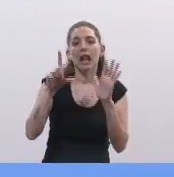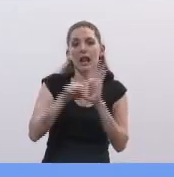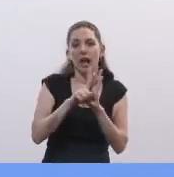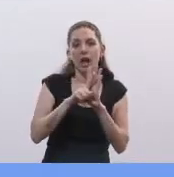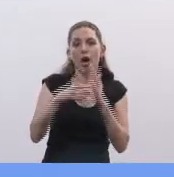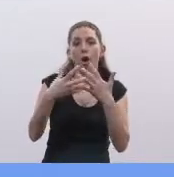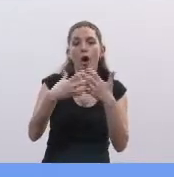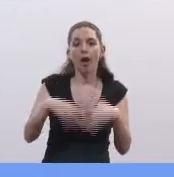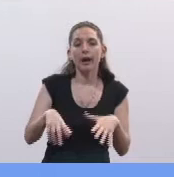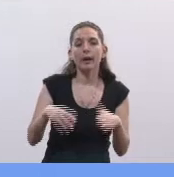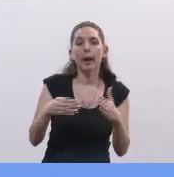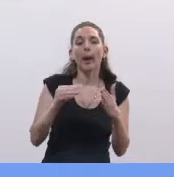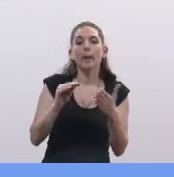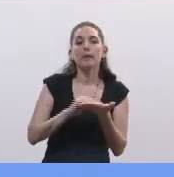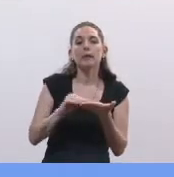Público lo siguiente: